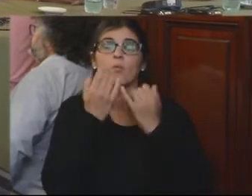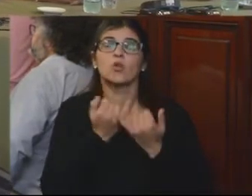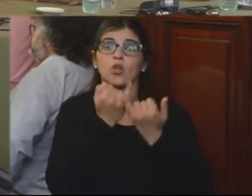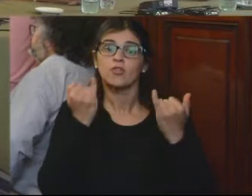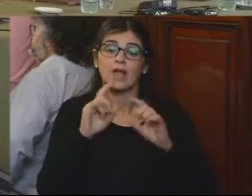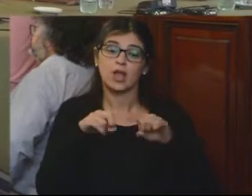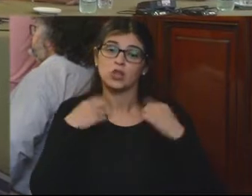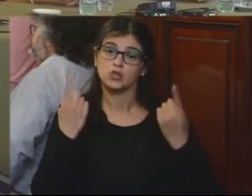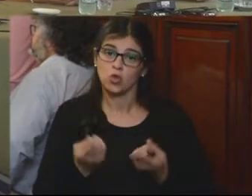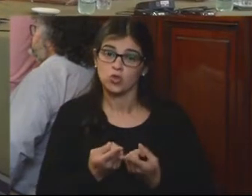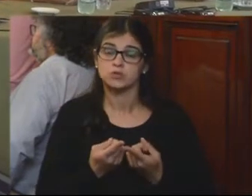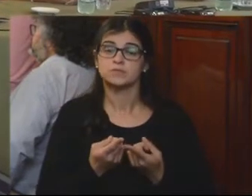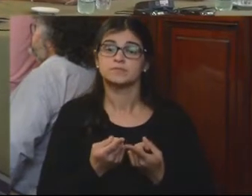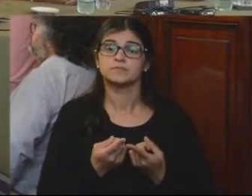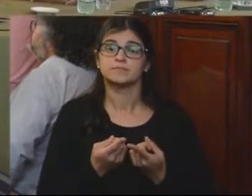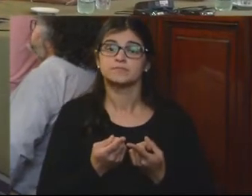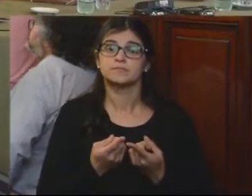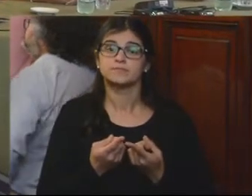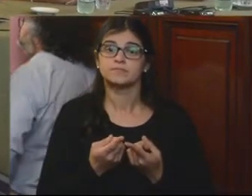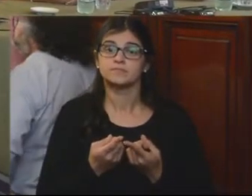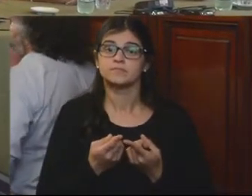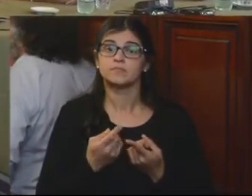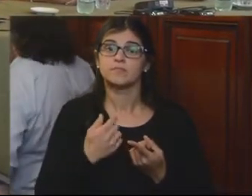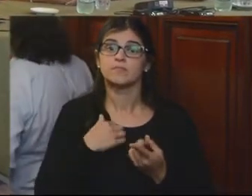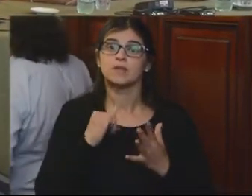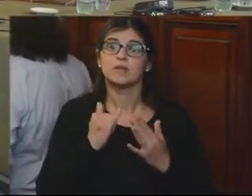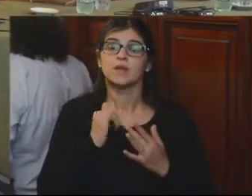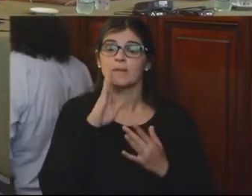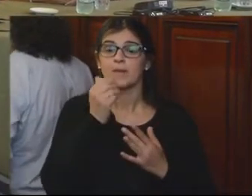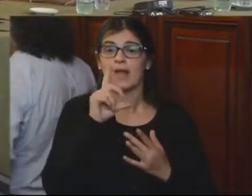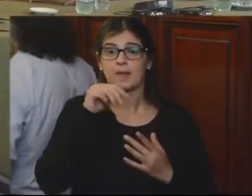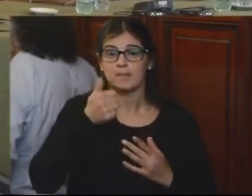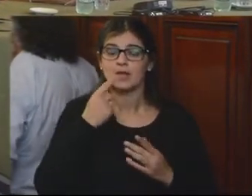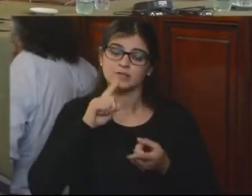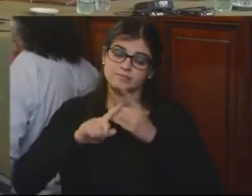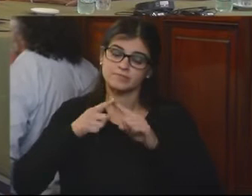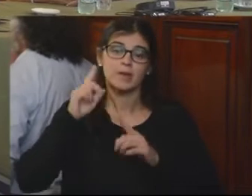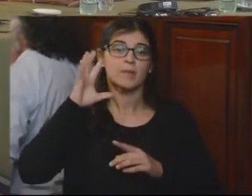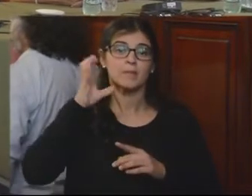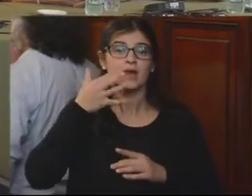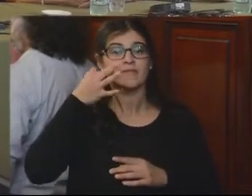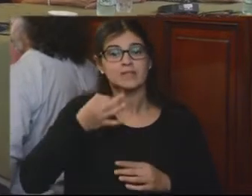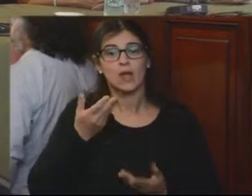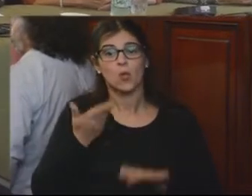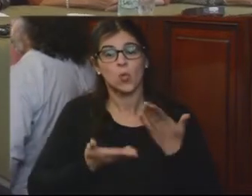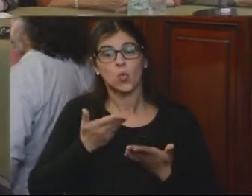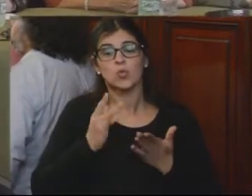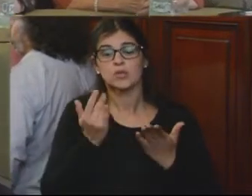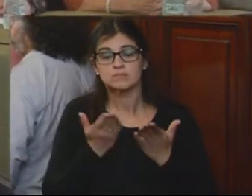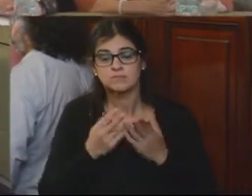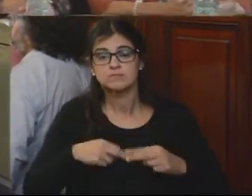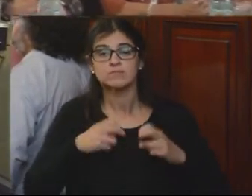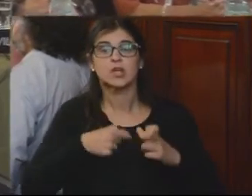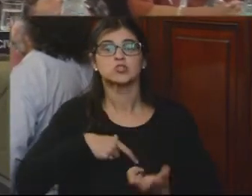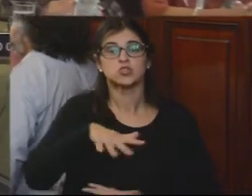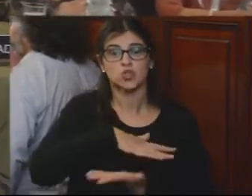a todos y a todos soy luz calma saluda coordinadora del equipo de memoria verdad y justicia del centro de estudios legales y sociales